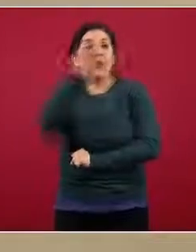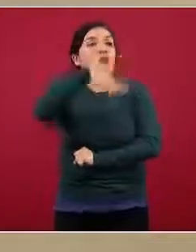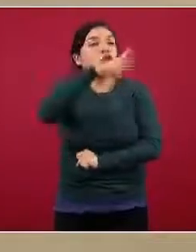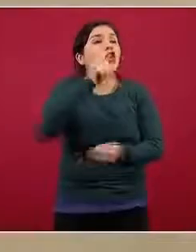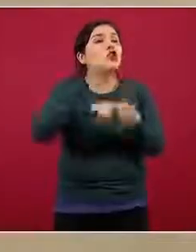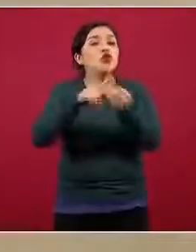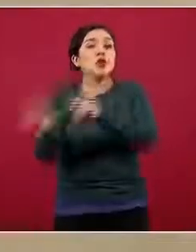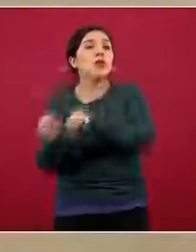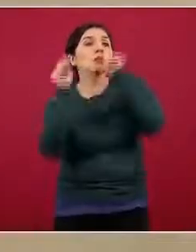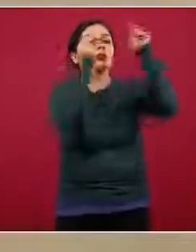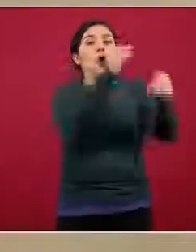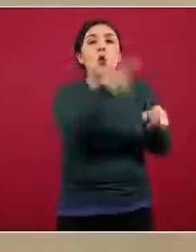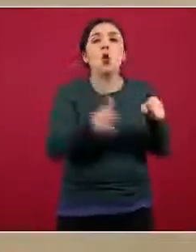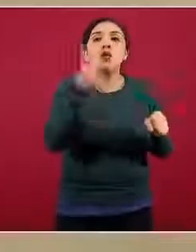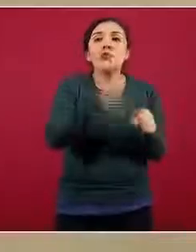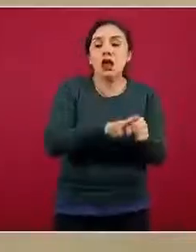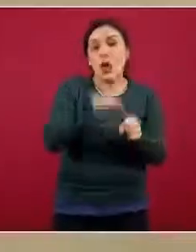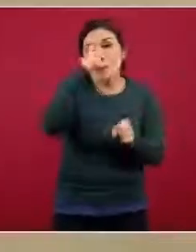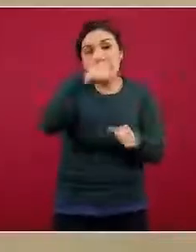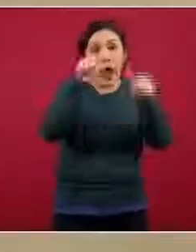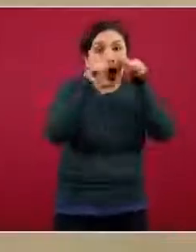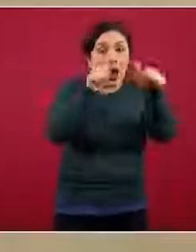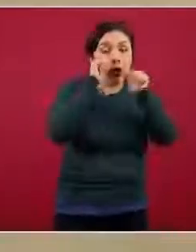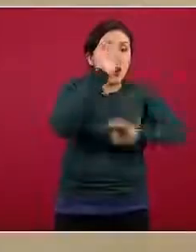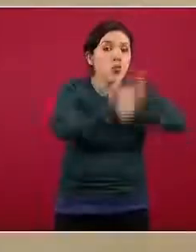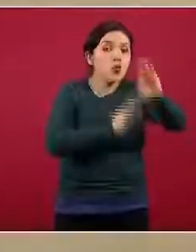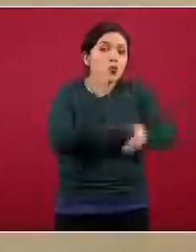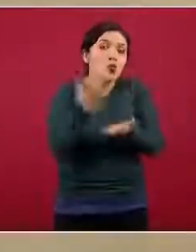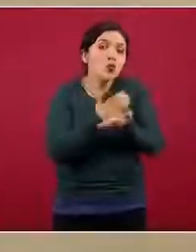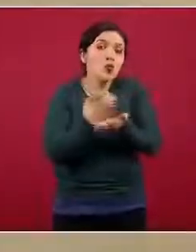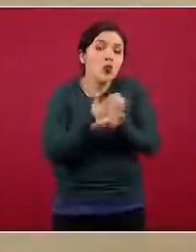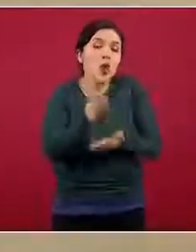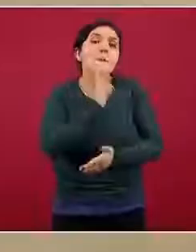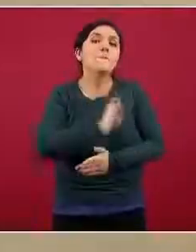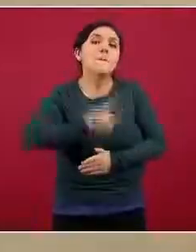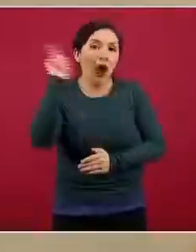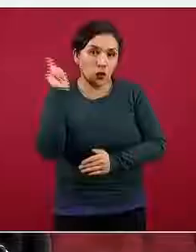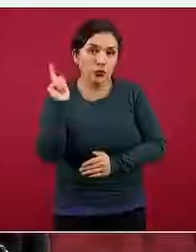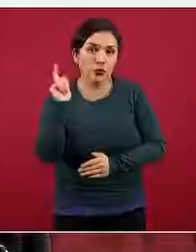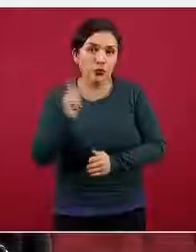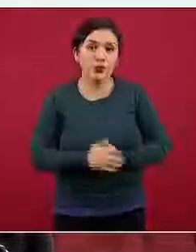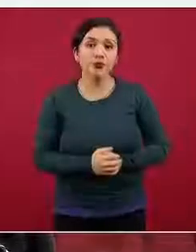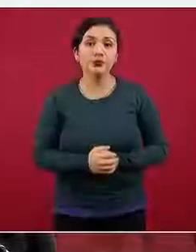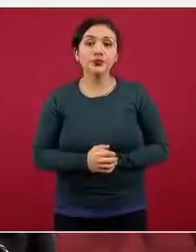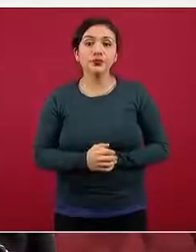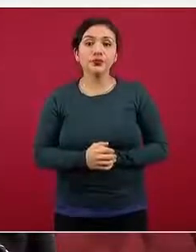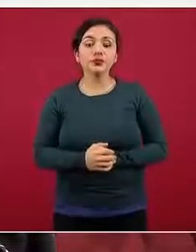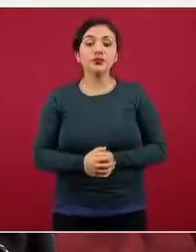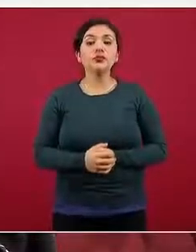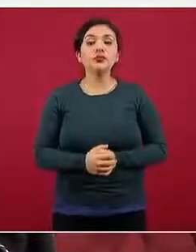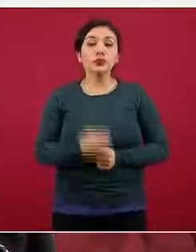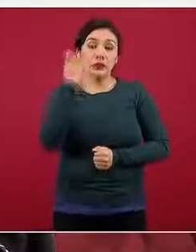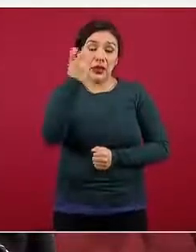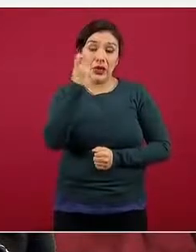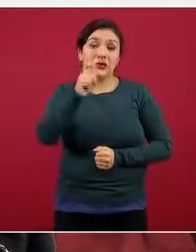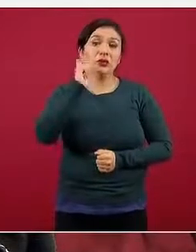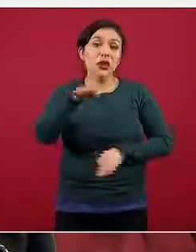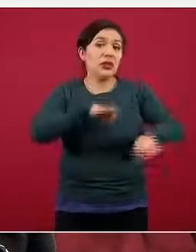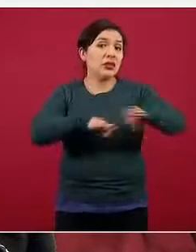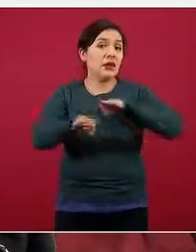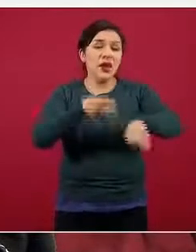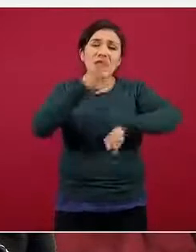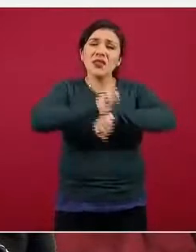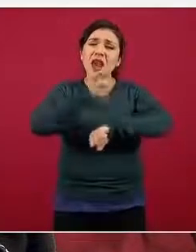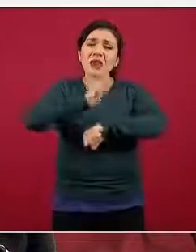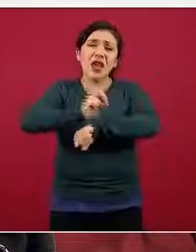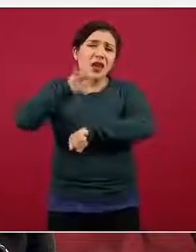puede recibir este paciente para permitir el traslado de una unidad a otra unidad. Y eso es el trabajo diario, es